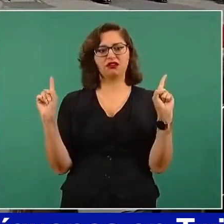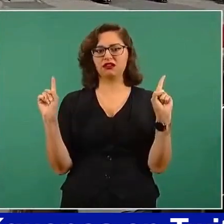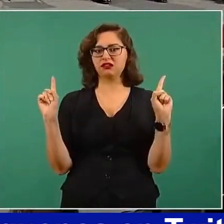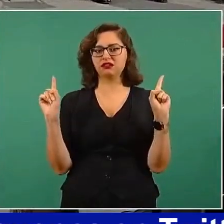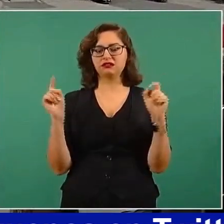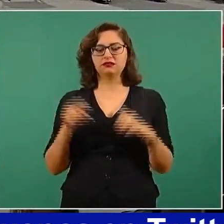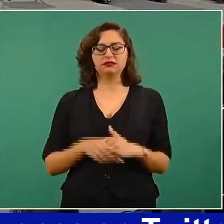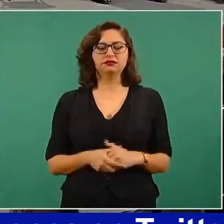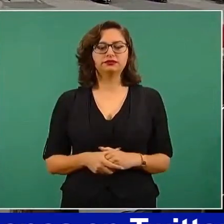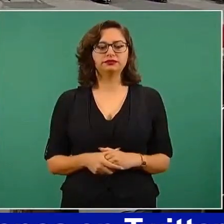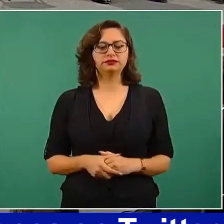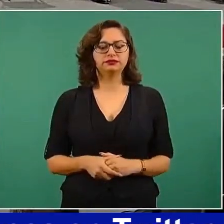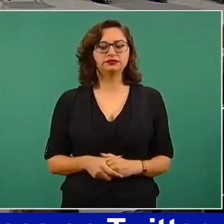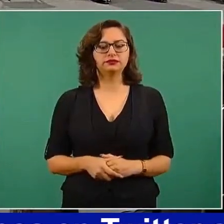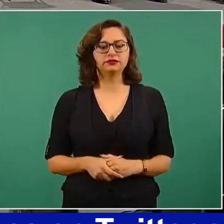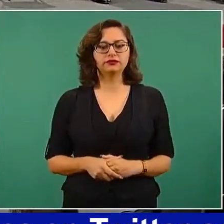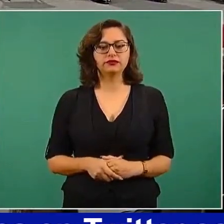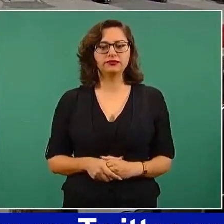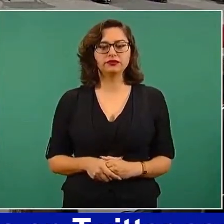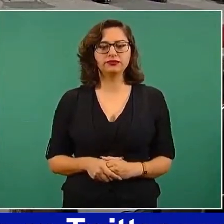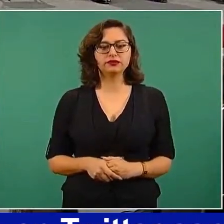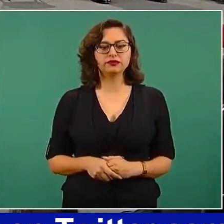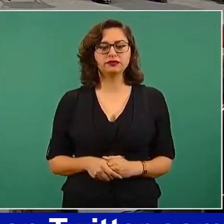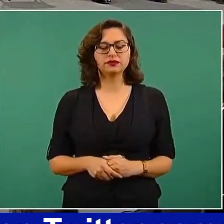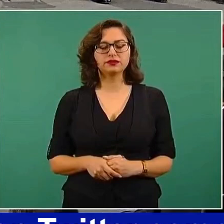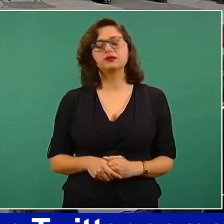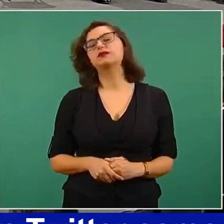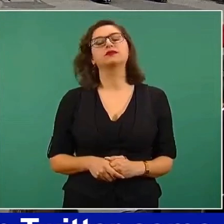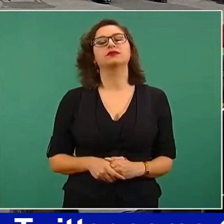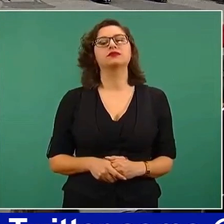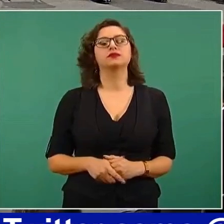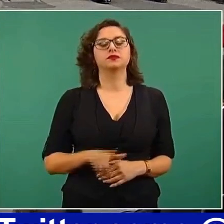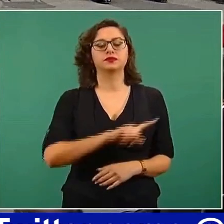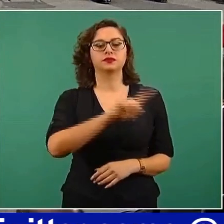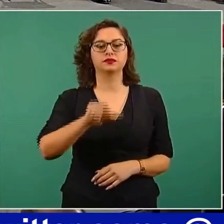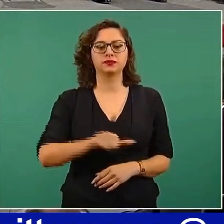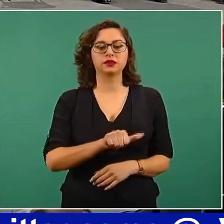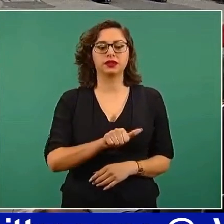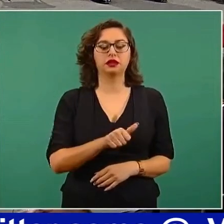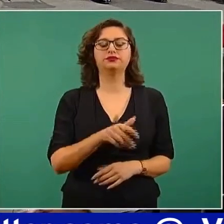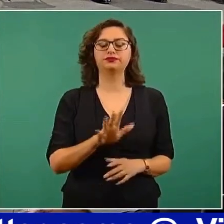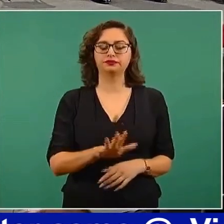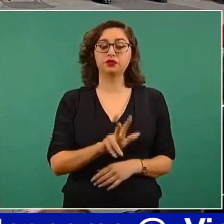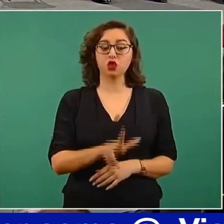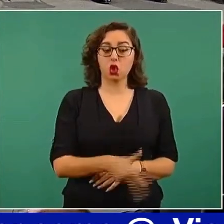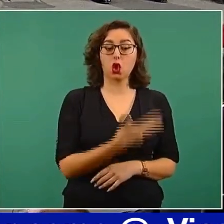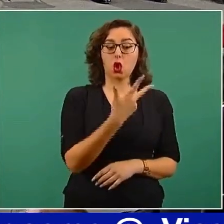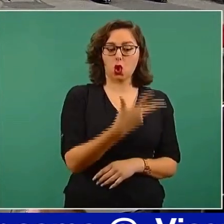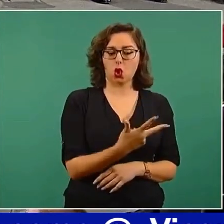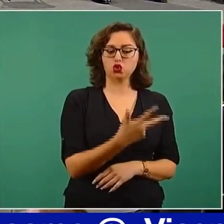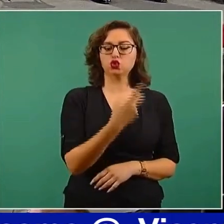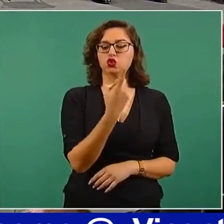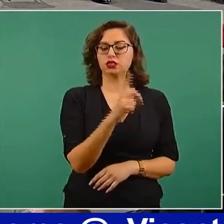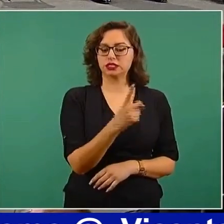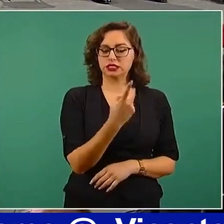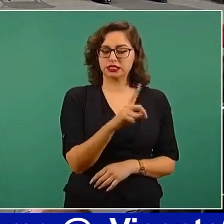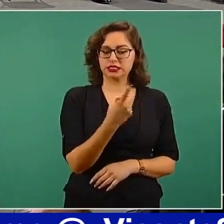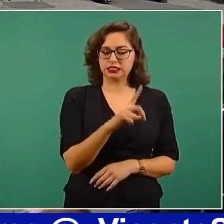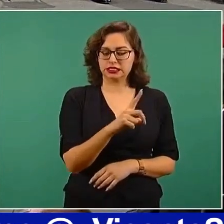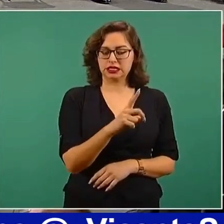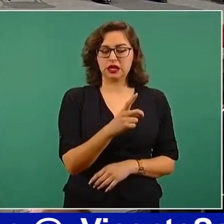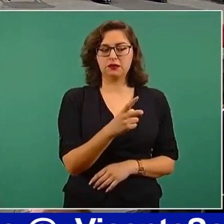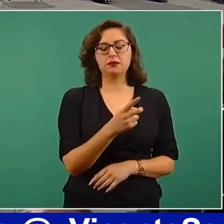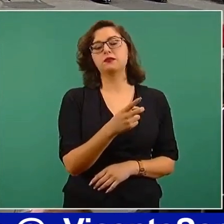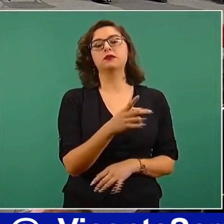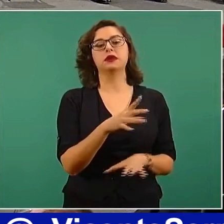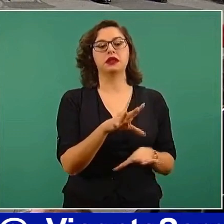parte. Aquí está que el 9 de diciembre, el 8 de diciembre, fue detenida con su novio.